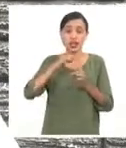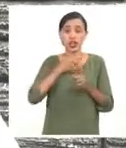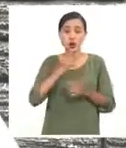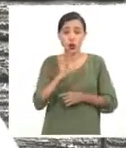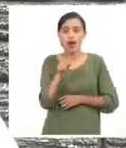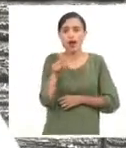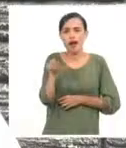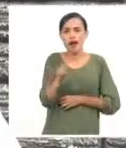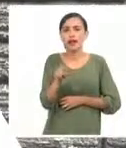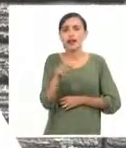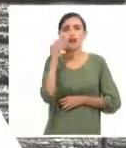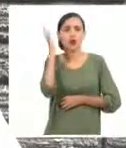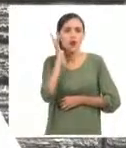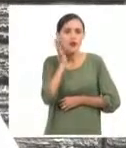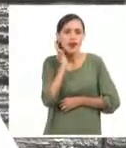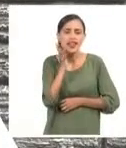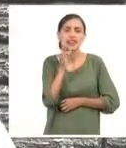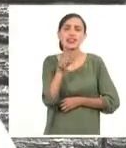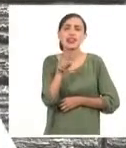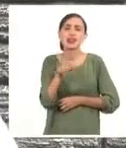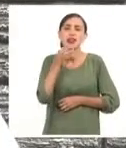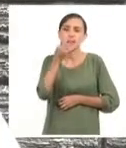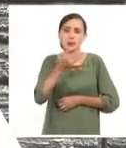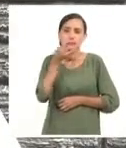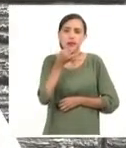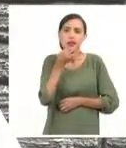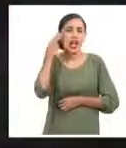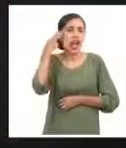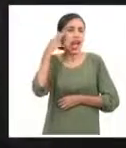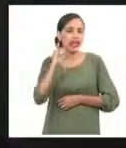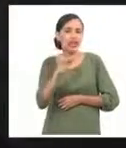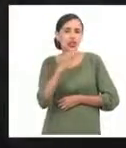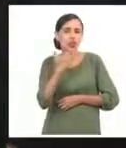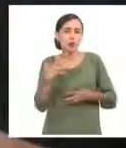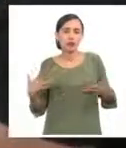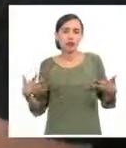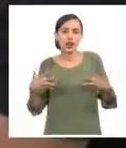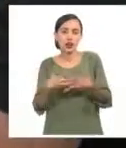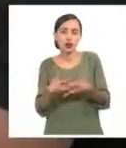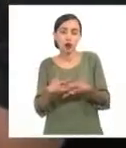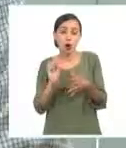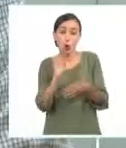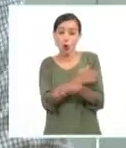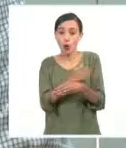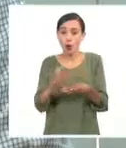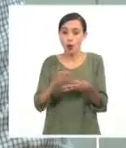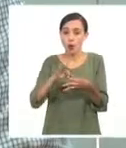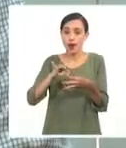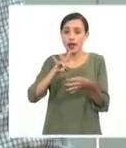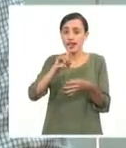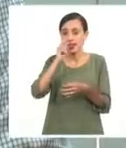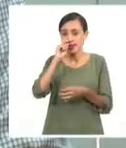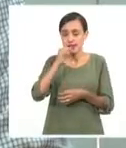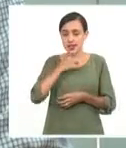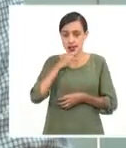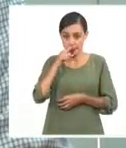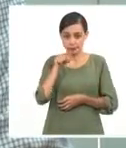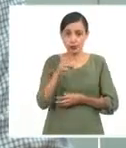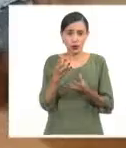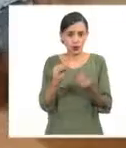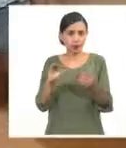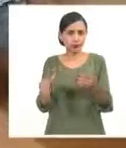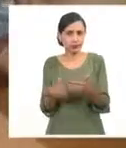aborda esa conferencia acerca de la presencia de Haití en la obra de Nicolás Guillén. Durante varias jornadas, los participantes en el coloquio